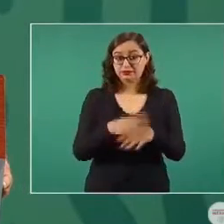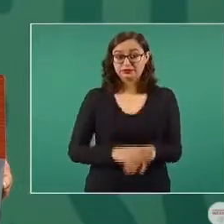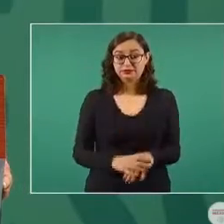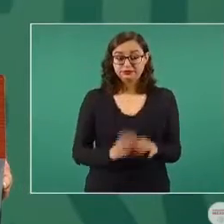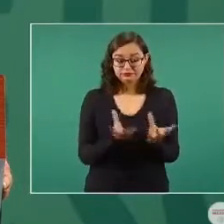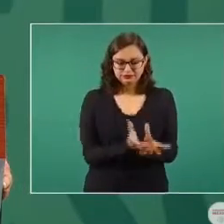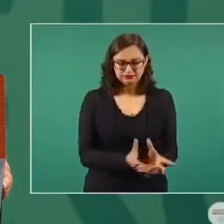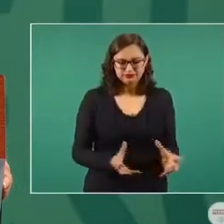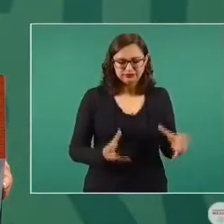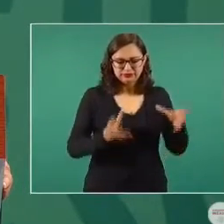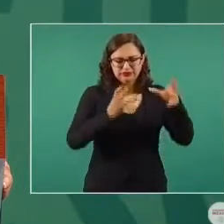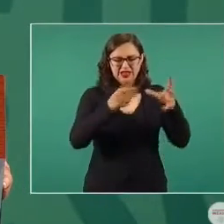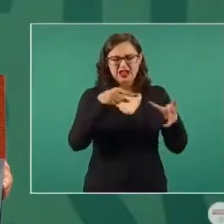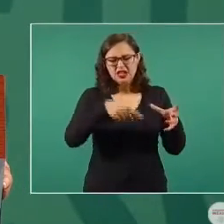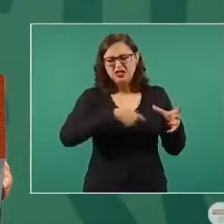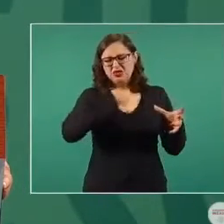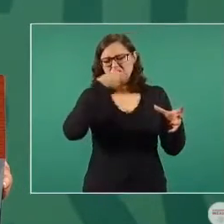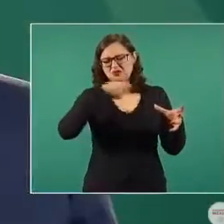no se puede poner el vino nuevo